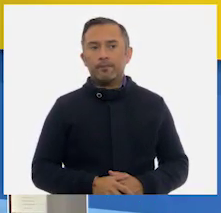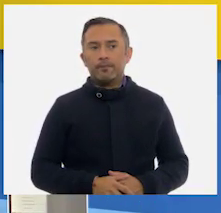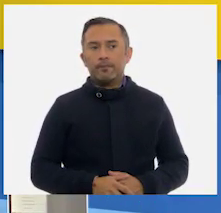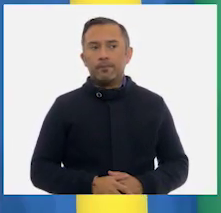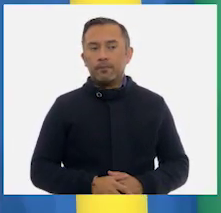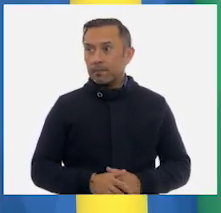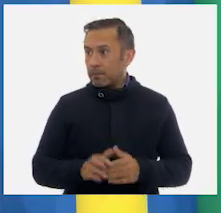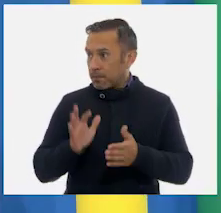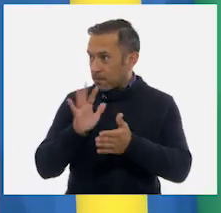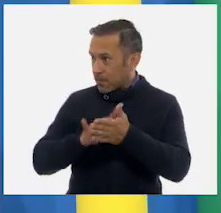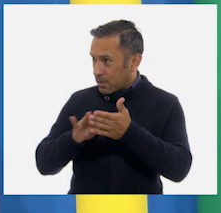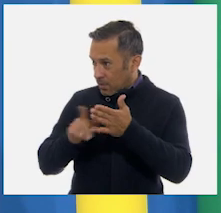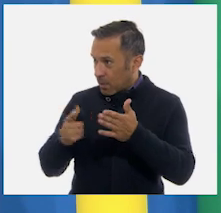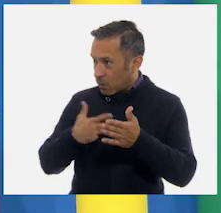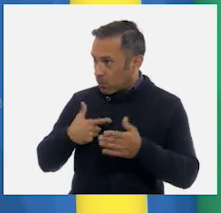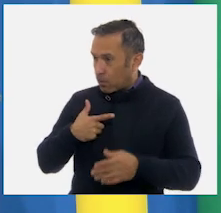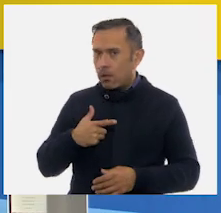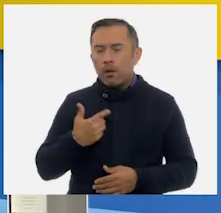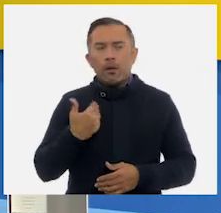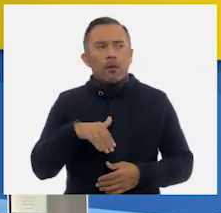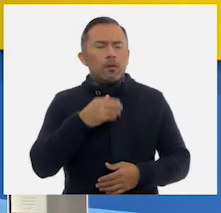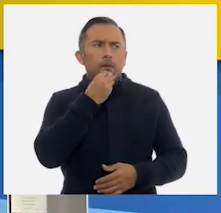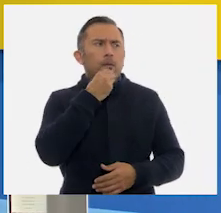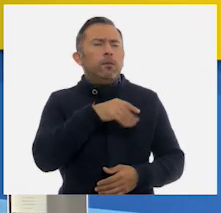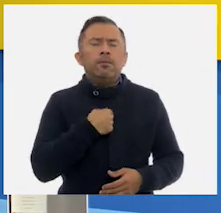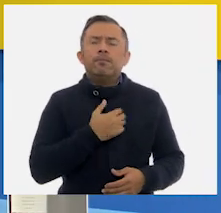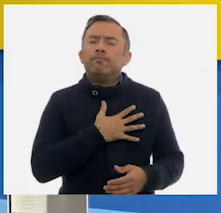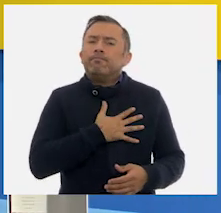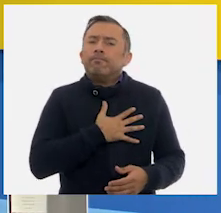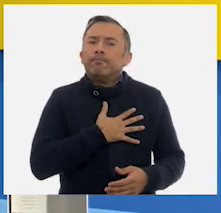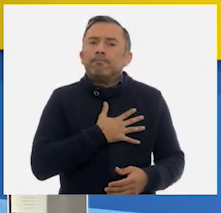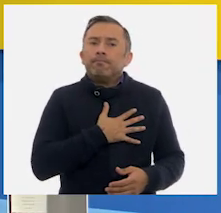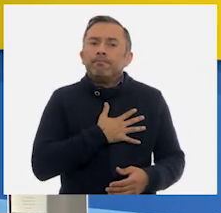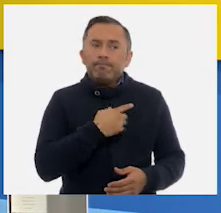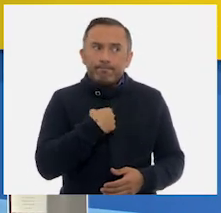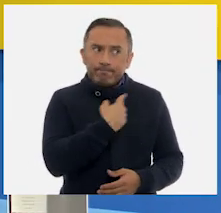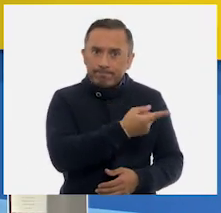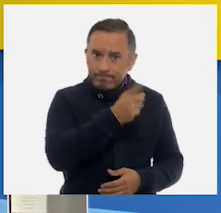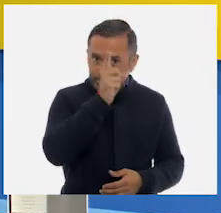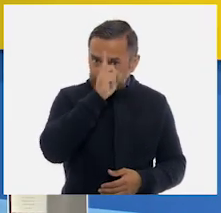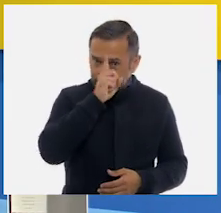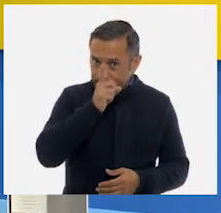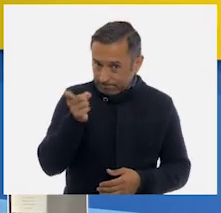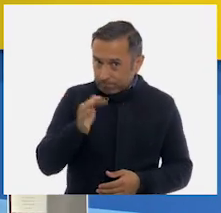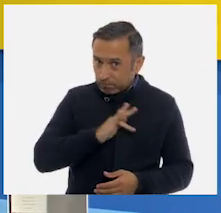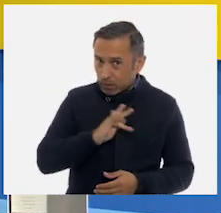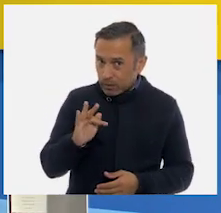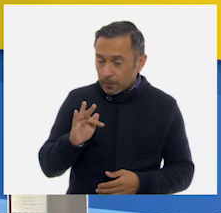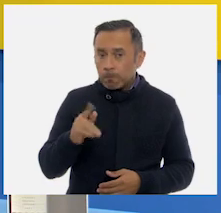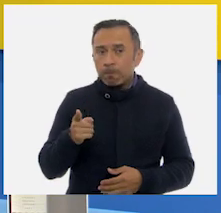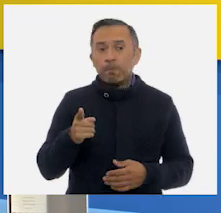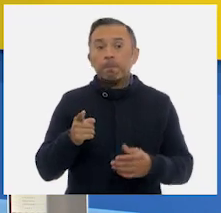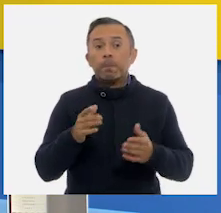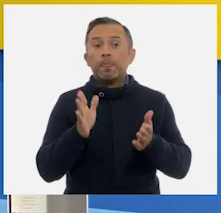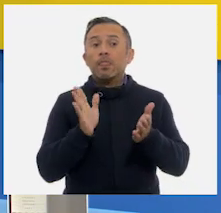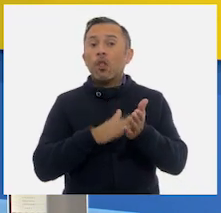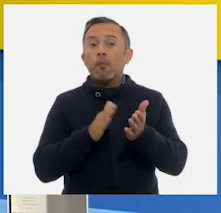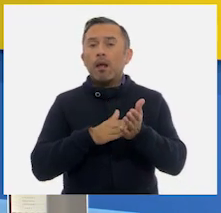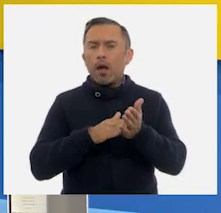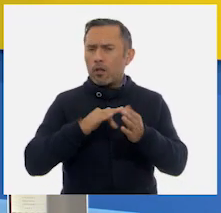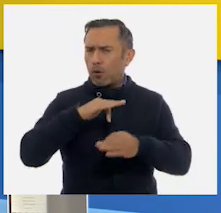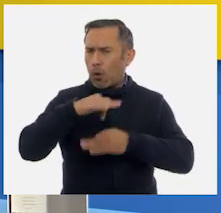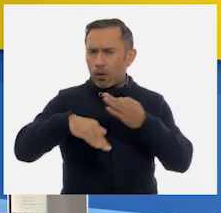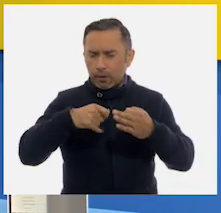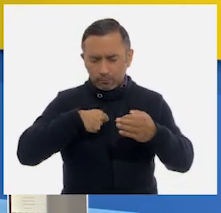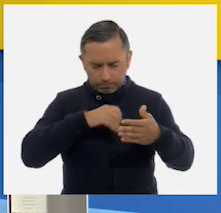¿Te gustó? Me encantó, Gaby. Te sugiero que cuando te sea posible leas la novela completa, sobre todo